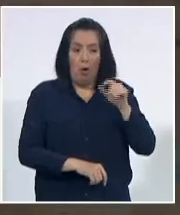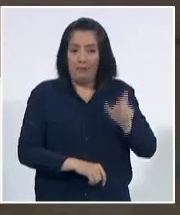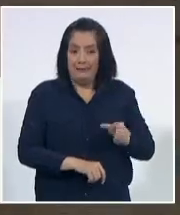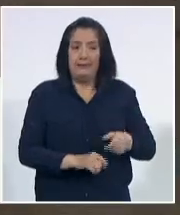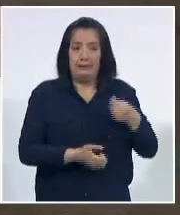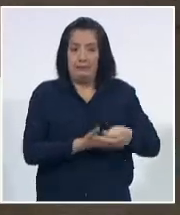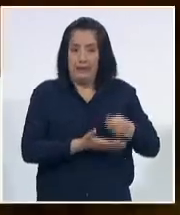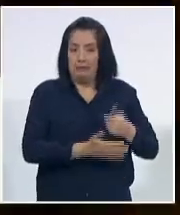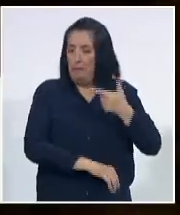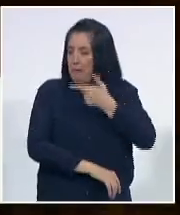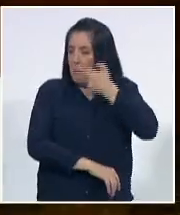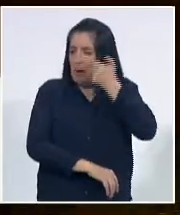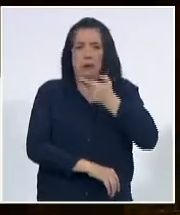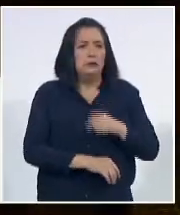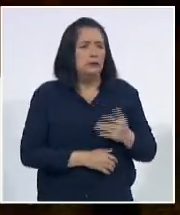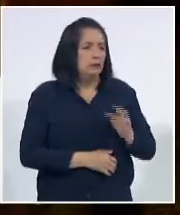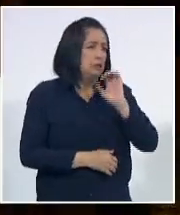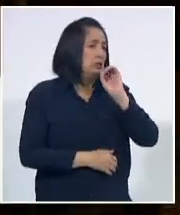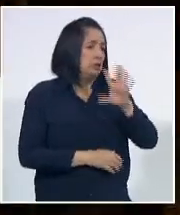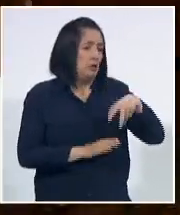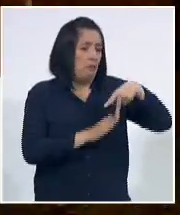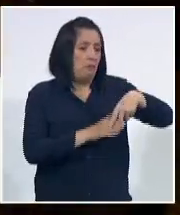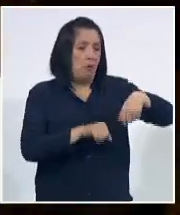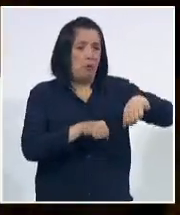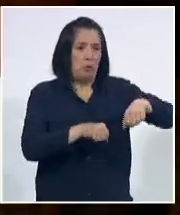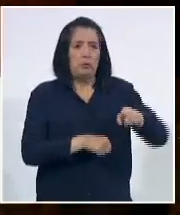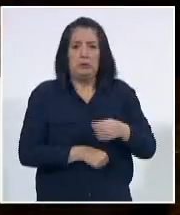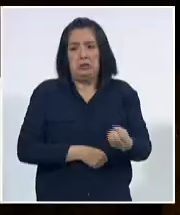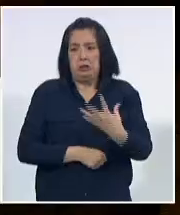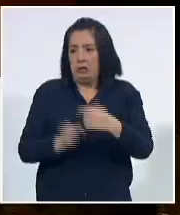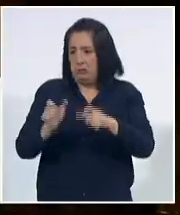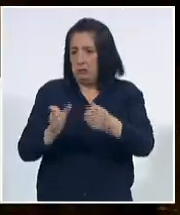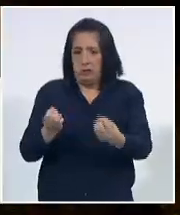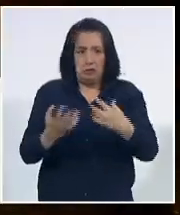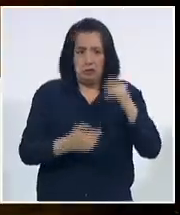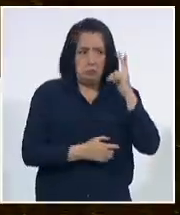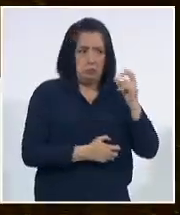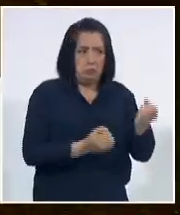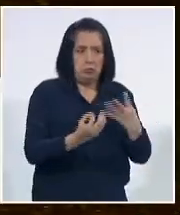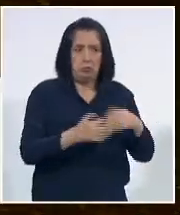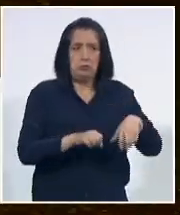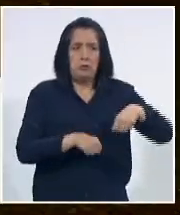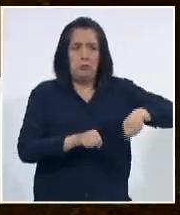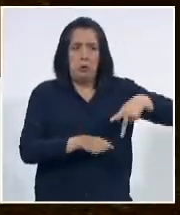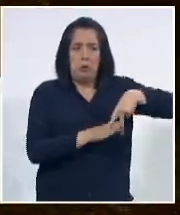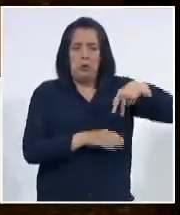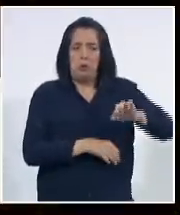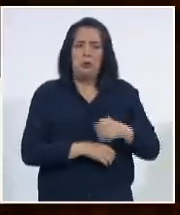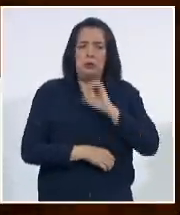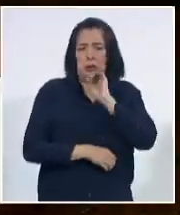disparos. Dice que estaban en moto. ¿En una moto? En moto, dicen así. Así escuché que estaban diciendo en moto. Estaban comentando que la